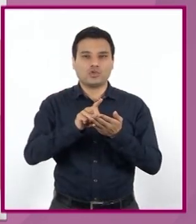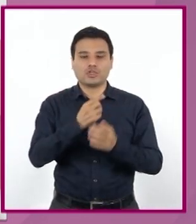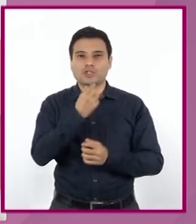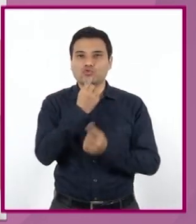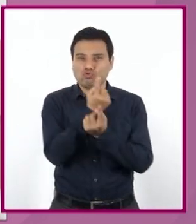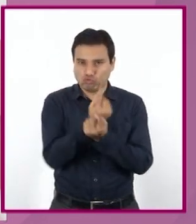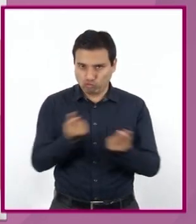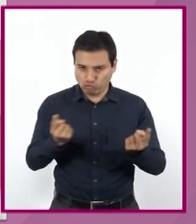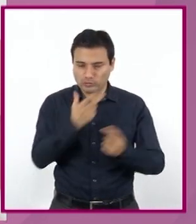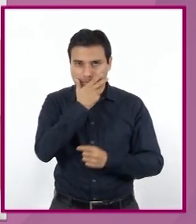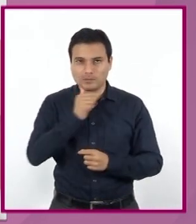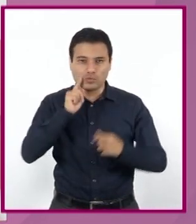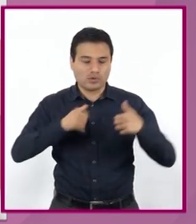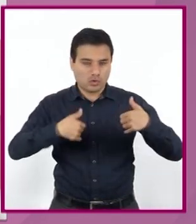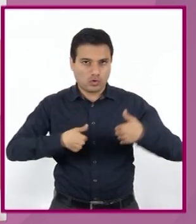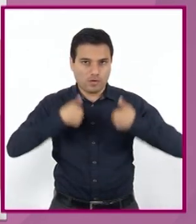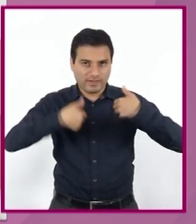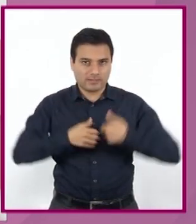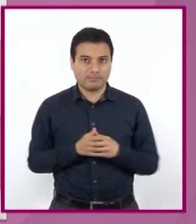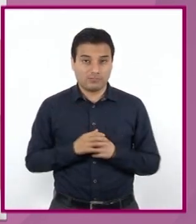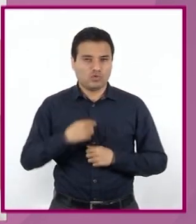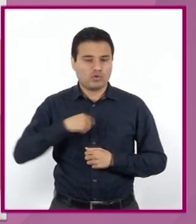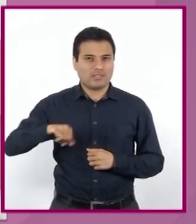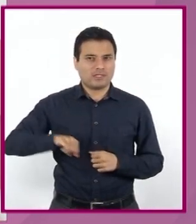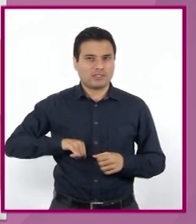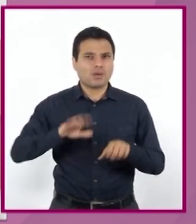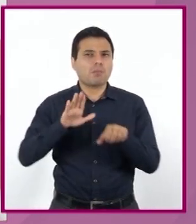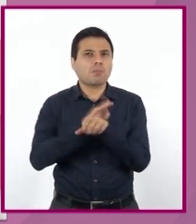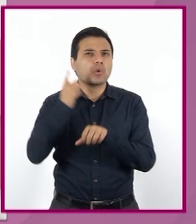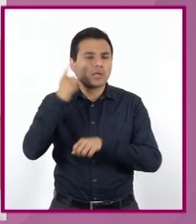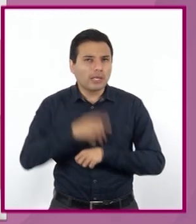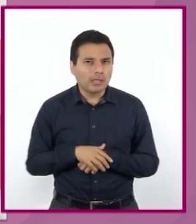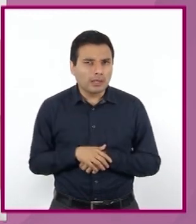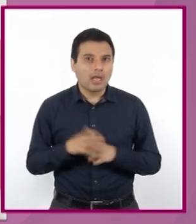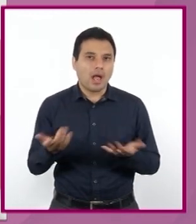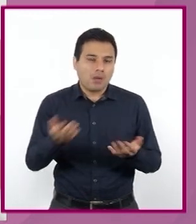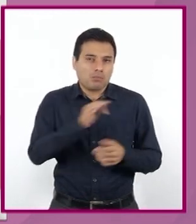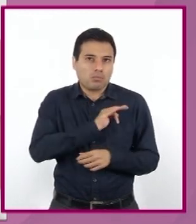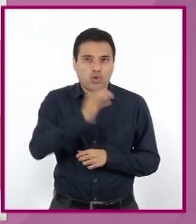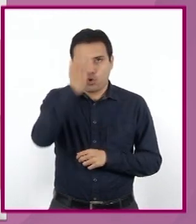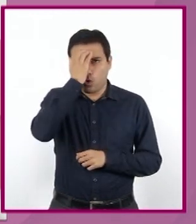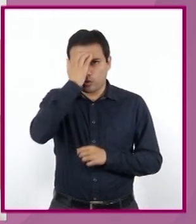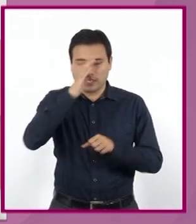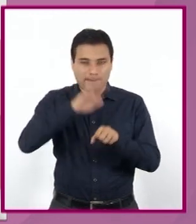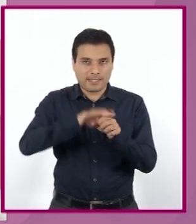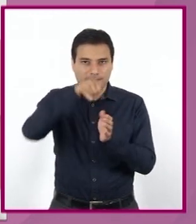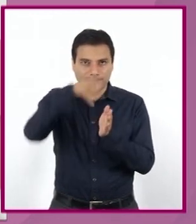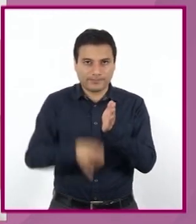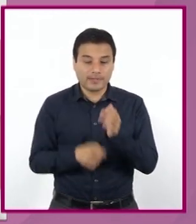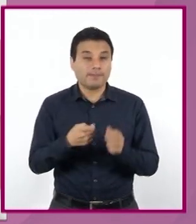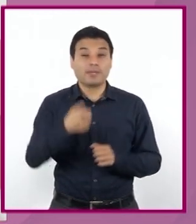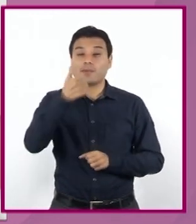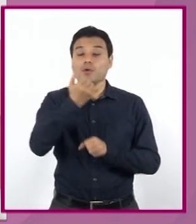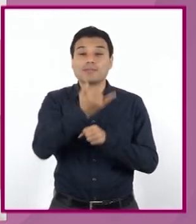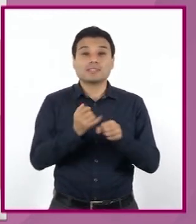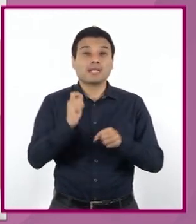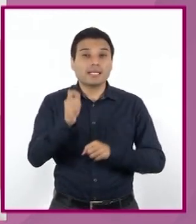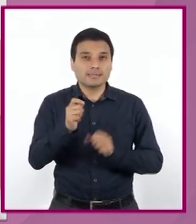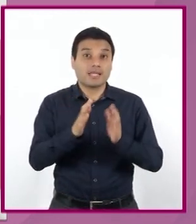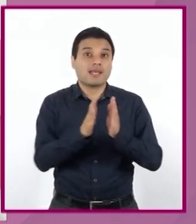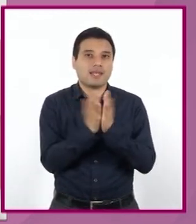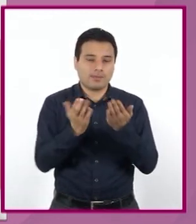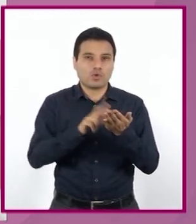niñas, niños y adolescentes, me interesó porque podemos saber más sobre ellos. Lo primero que busqué fue en